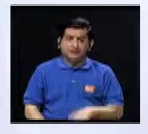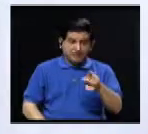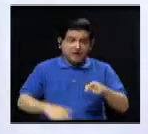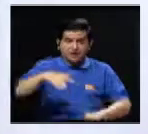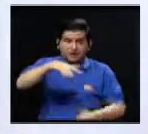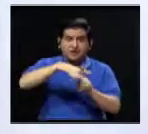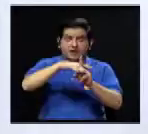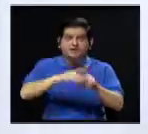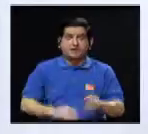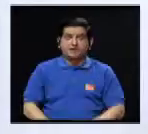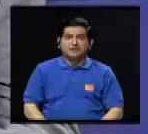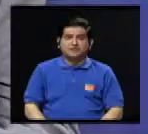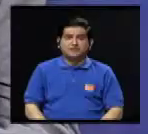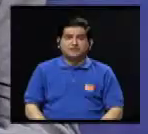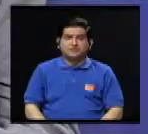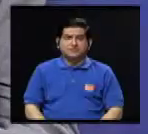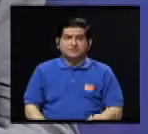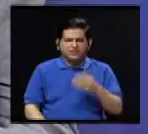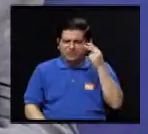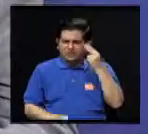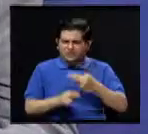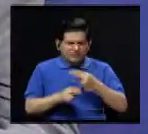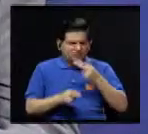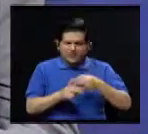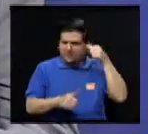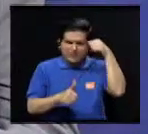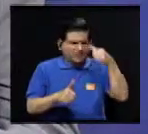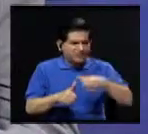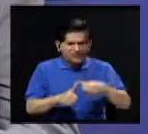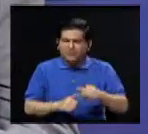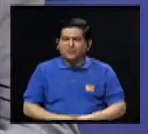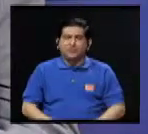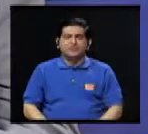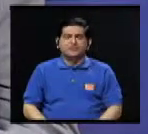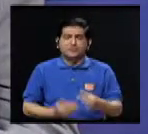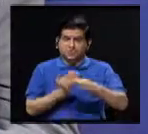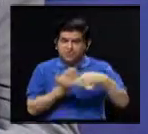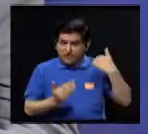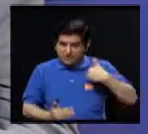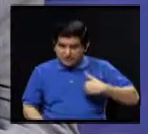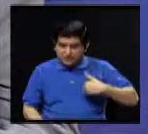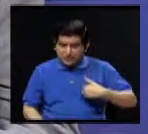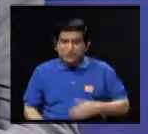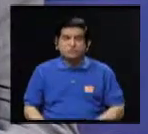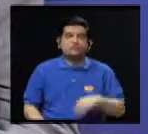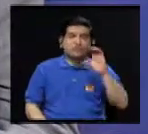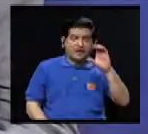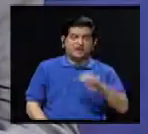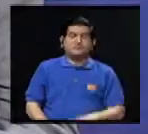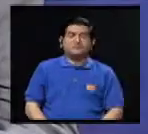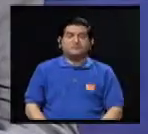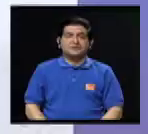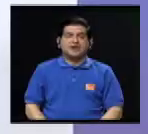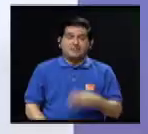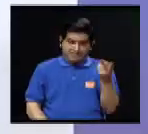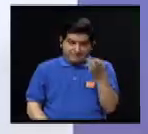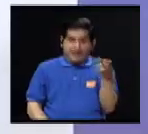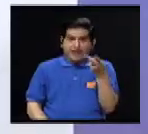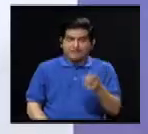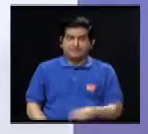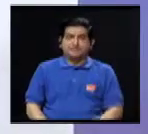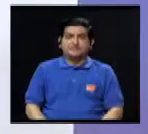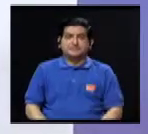apareció se me escapa el nombre del esposo de doña Esperanza. De doña Claudia. Y doña Claudia y doña